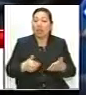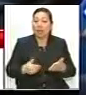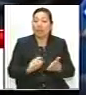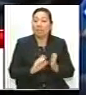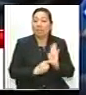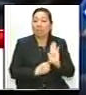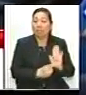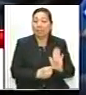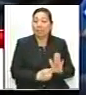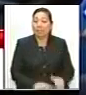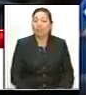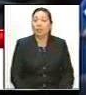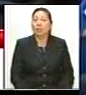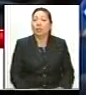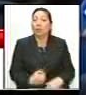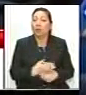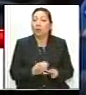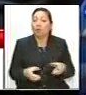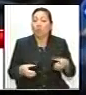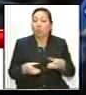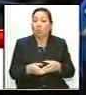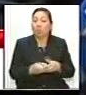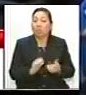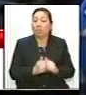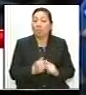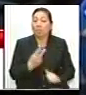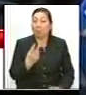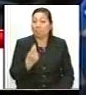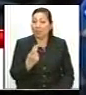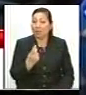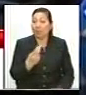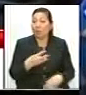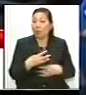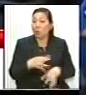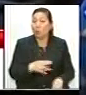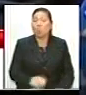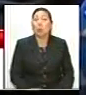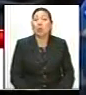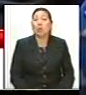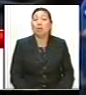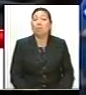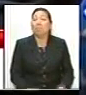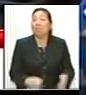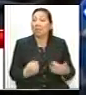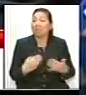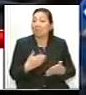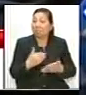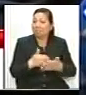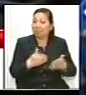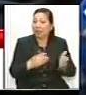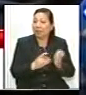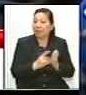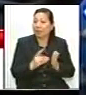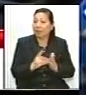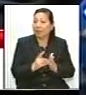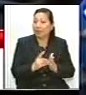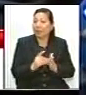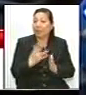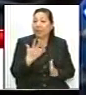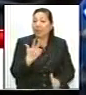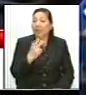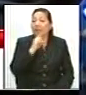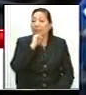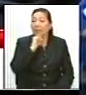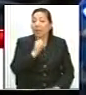la presentación de la conformación de la bancada Cambio 21, que fue en julio, tuvo ya un predictamen el 3 de